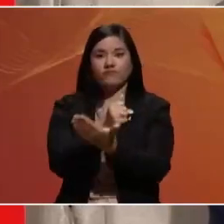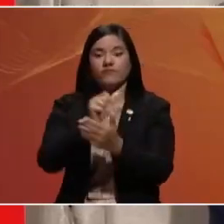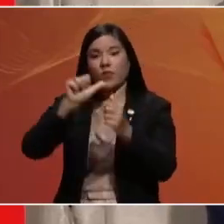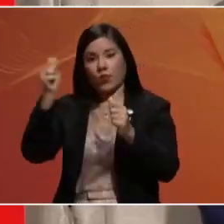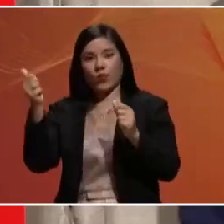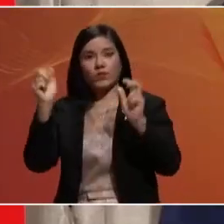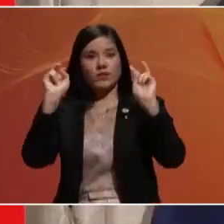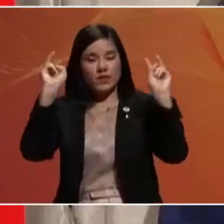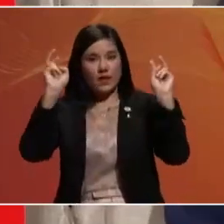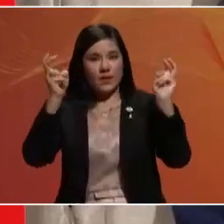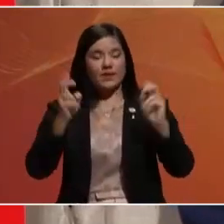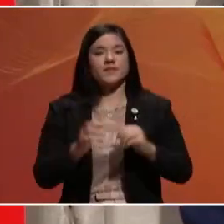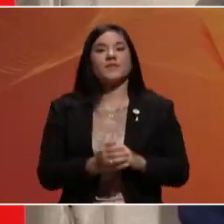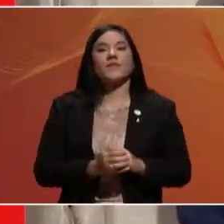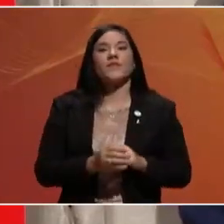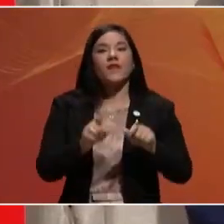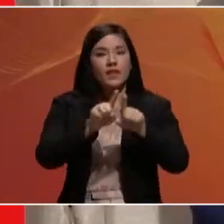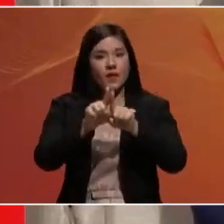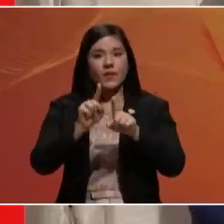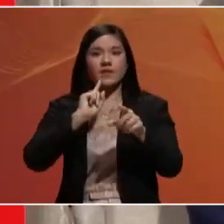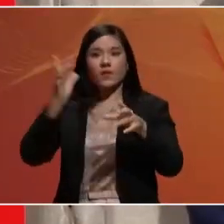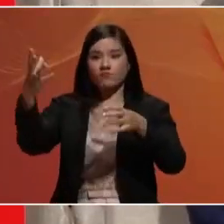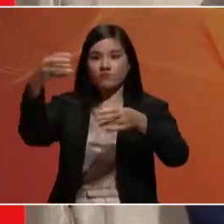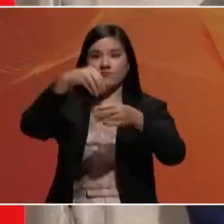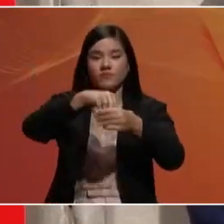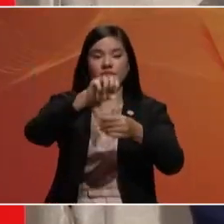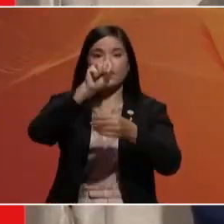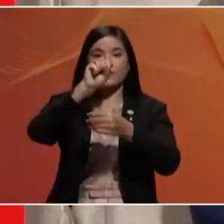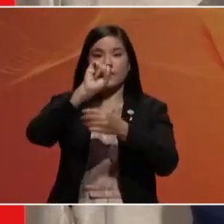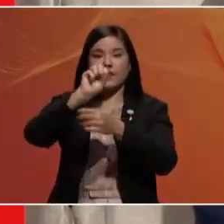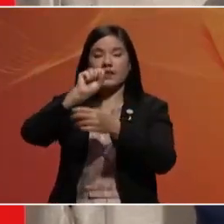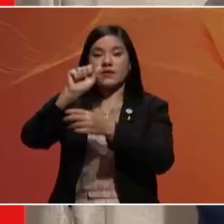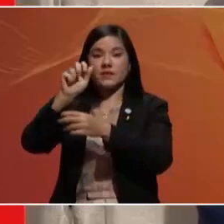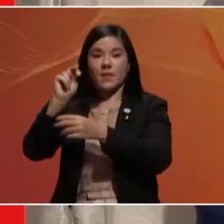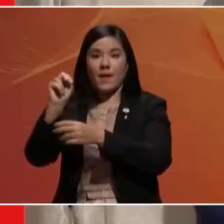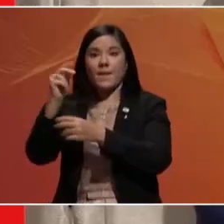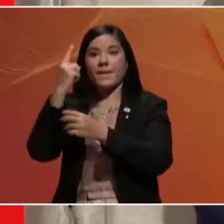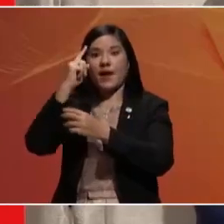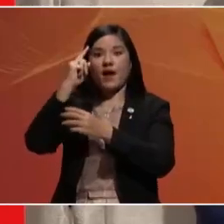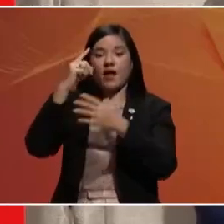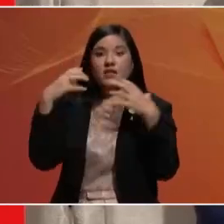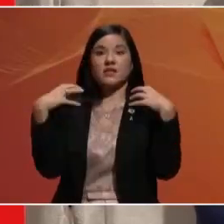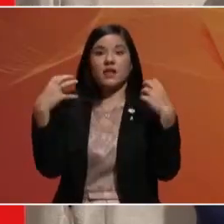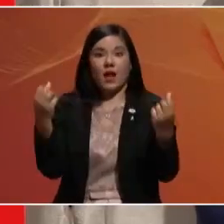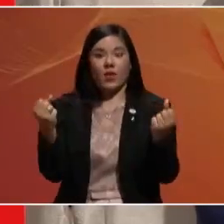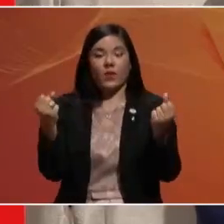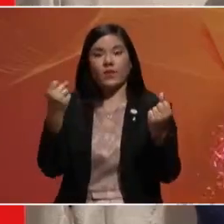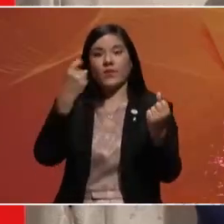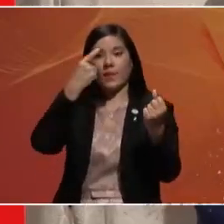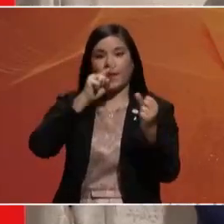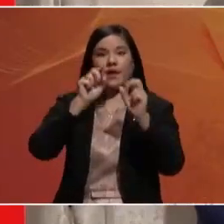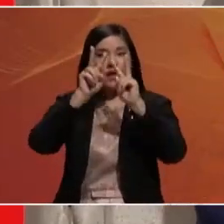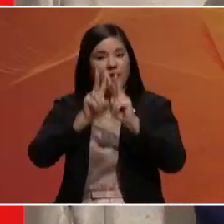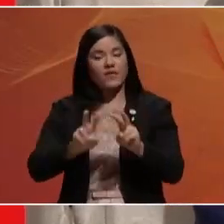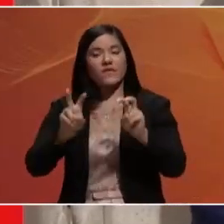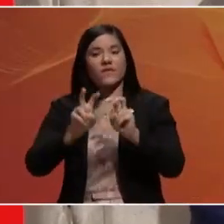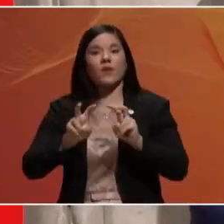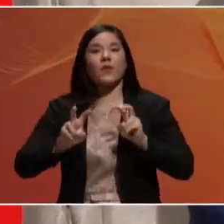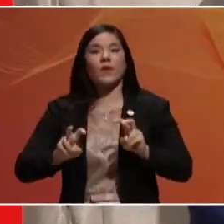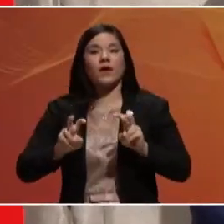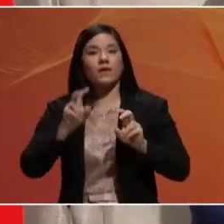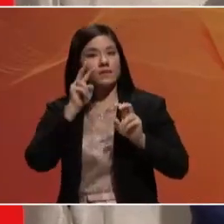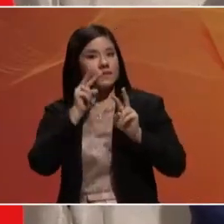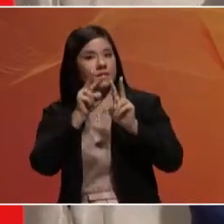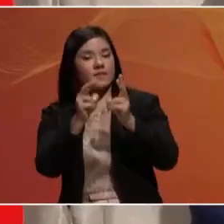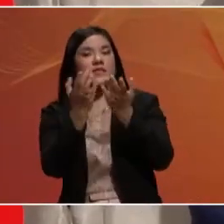temas. Y ahora estamos integrando el SISMAT del sector salud para medir y evaluar y monitorear